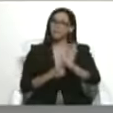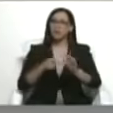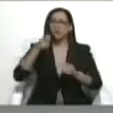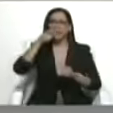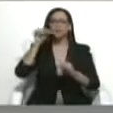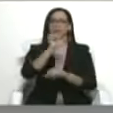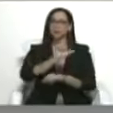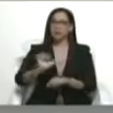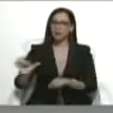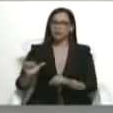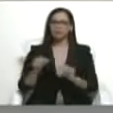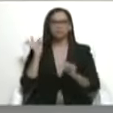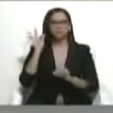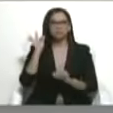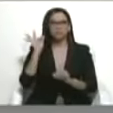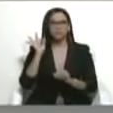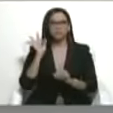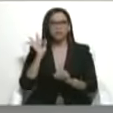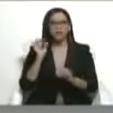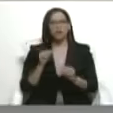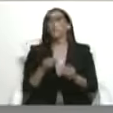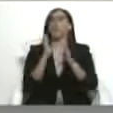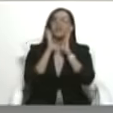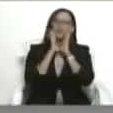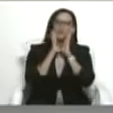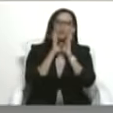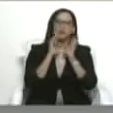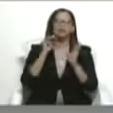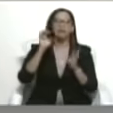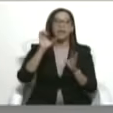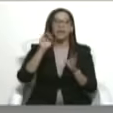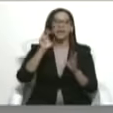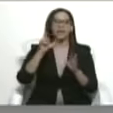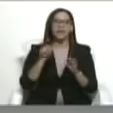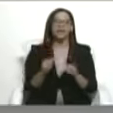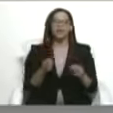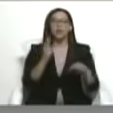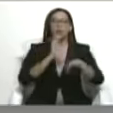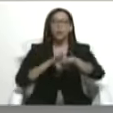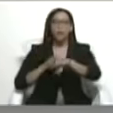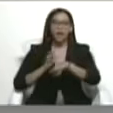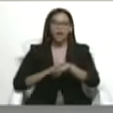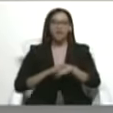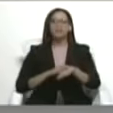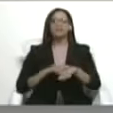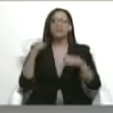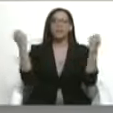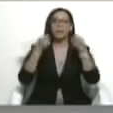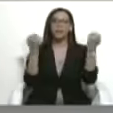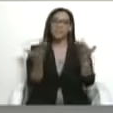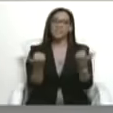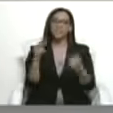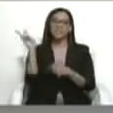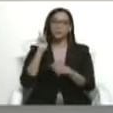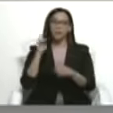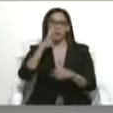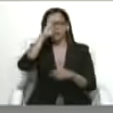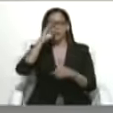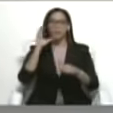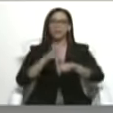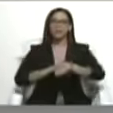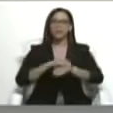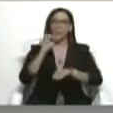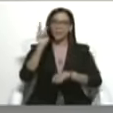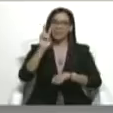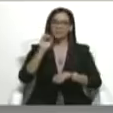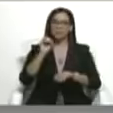semana, la declaración, en este caso la confesión de Emil Brand Ulloa, responsable de la campaña de 20 Venezuela en Barinas, quien fue detenido el pasado 20 de